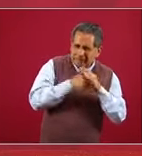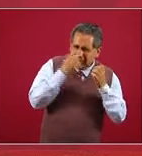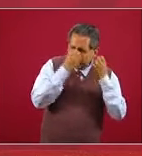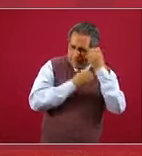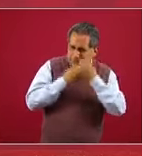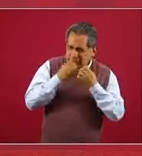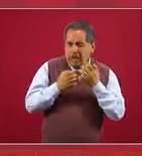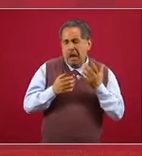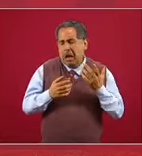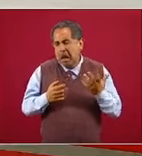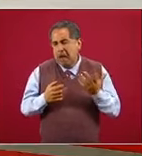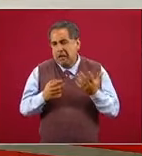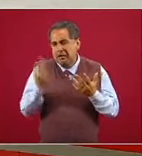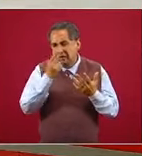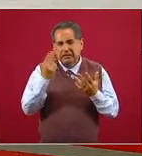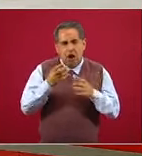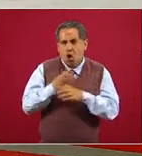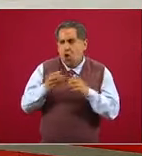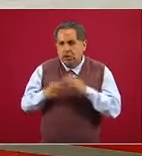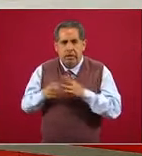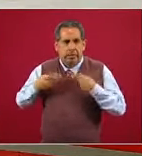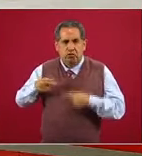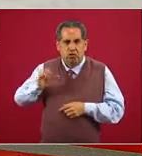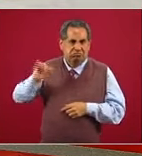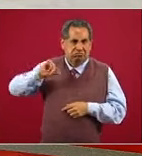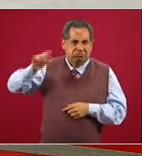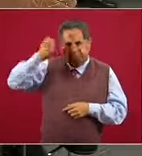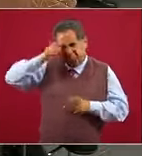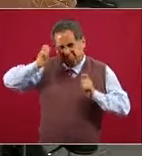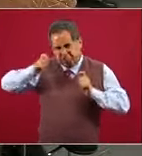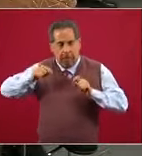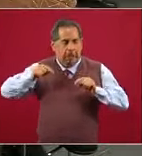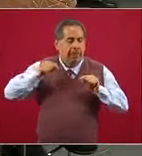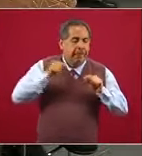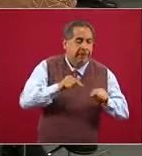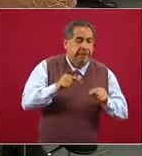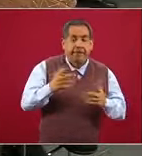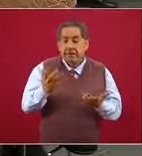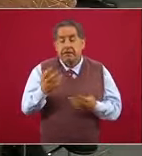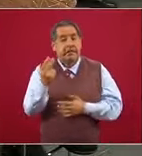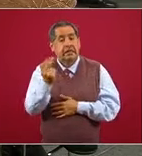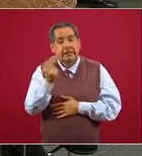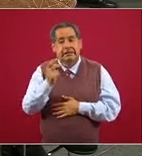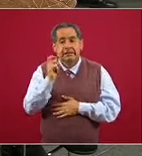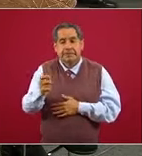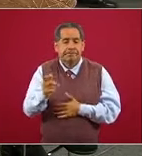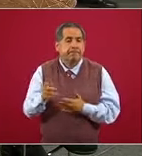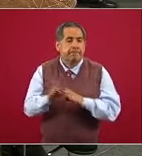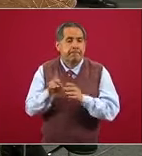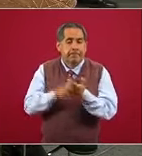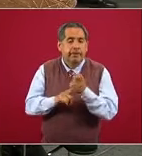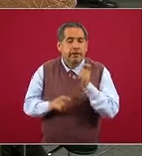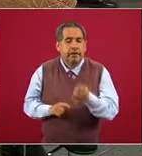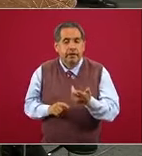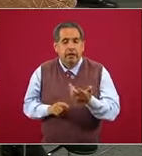requiere no solamente de equipo, sino de personal altamente capacitado, porque para esto se tiene que llevar a cabo